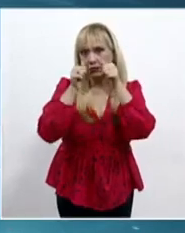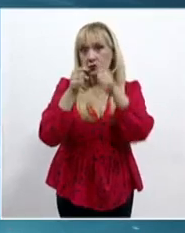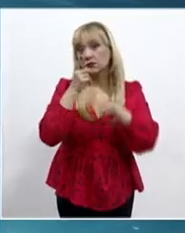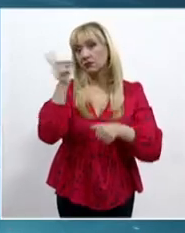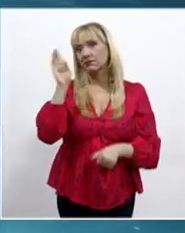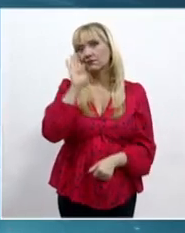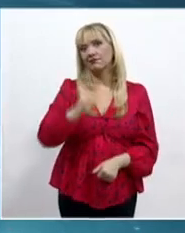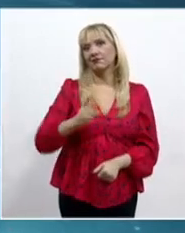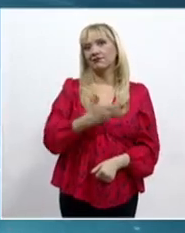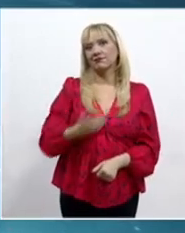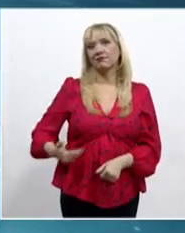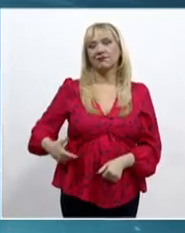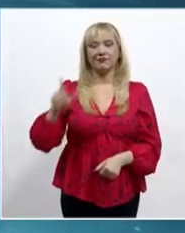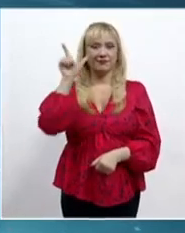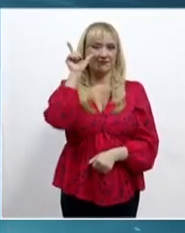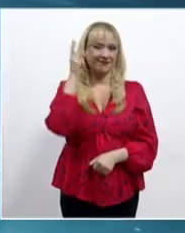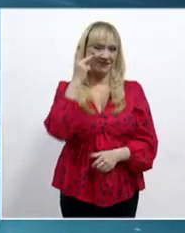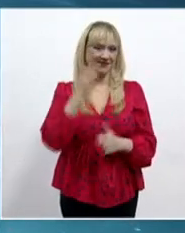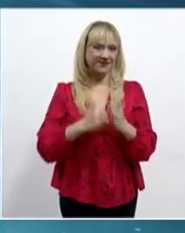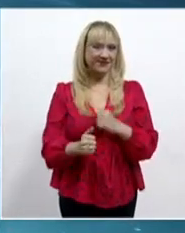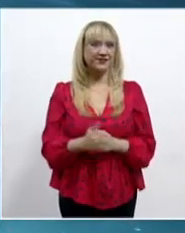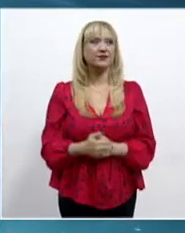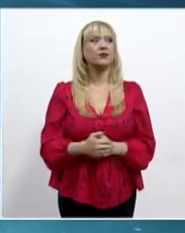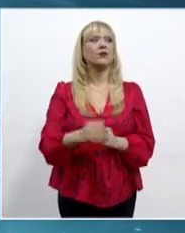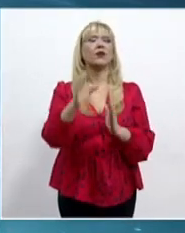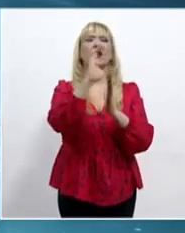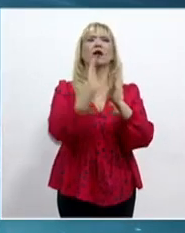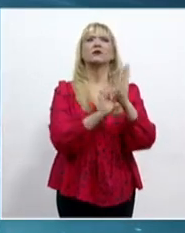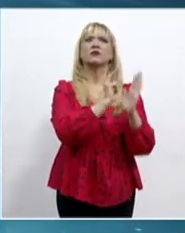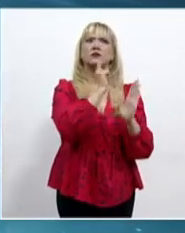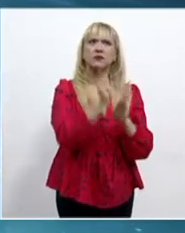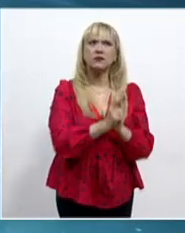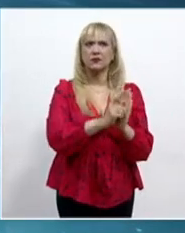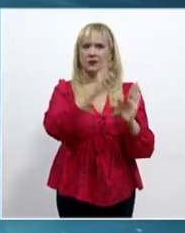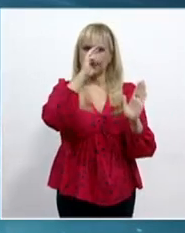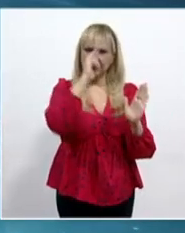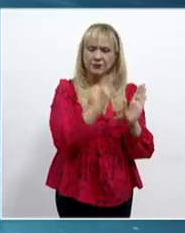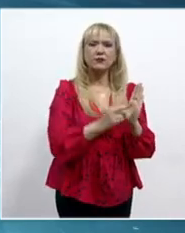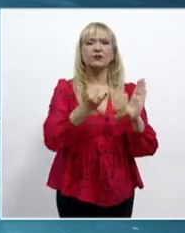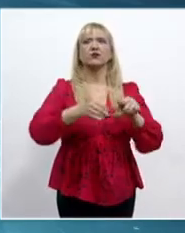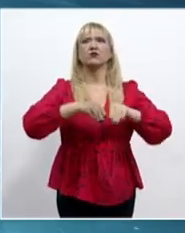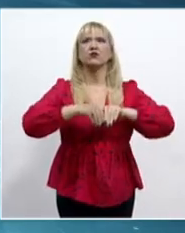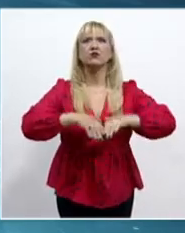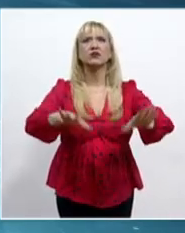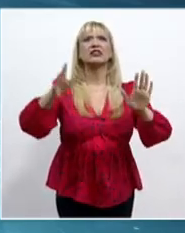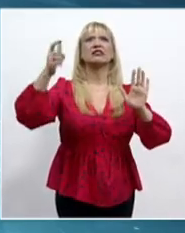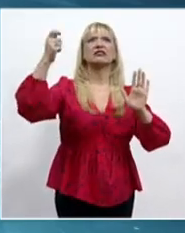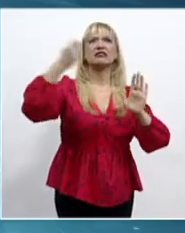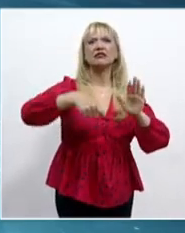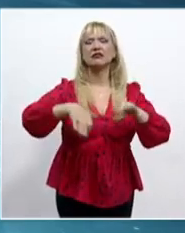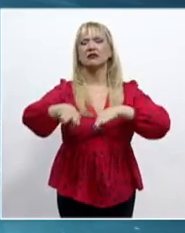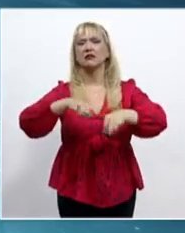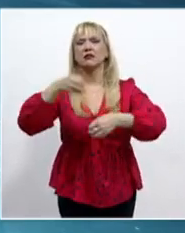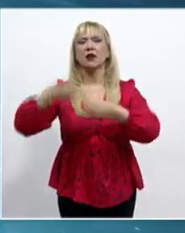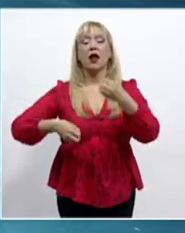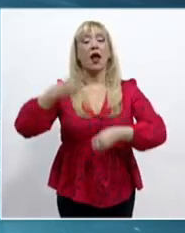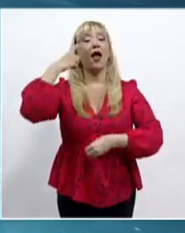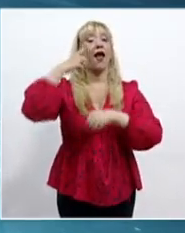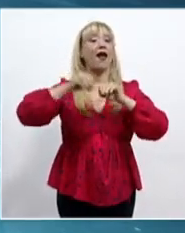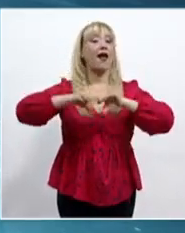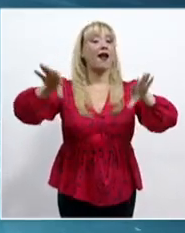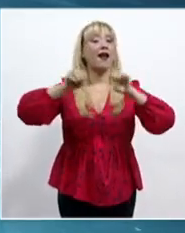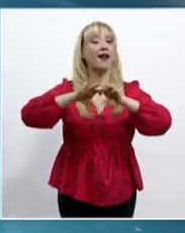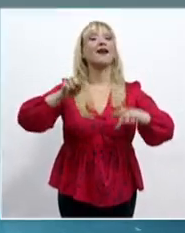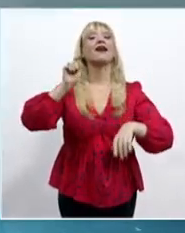Para promover el aprecio por la Constitución y difundir la labor que realiza el Tribunal Constitucional, lanzan campaña La